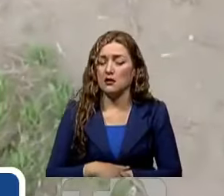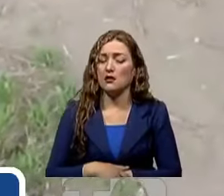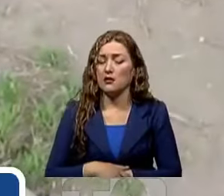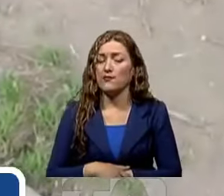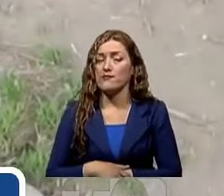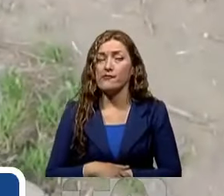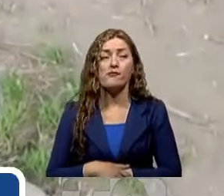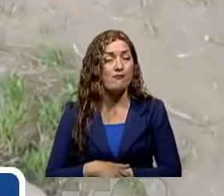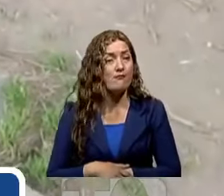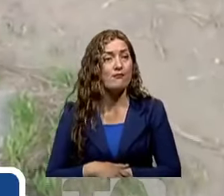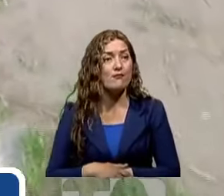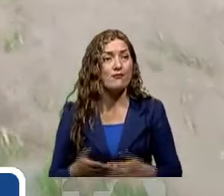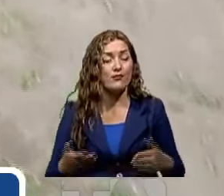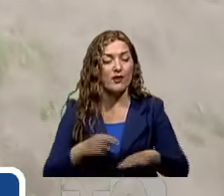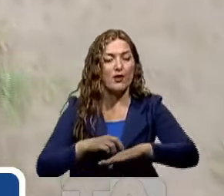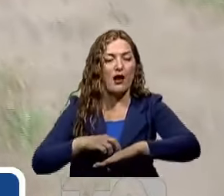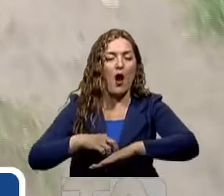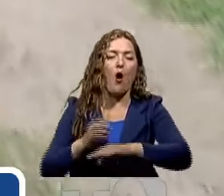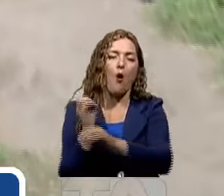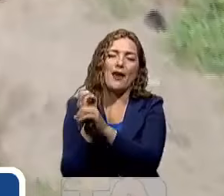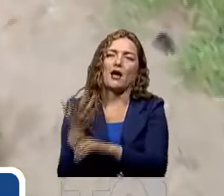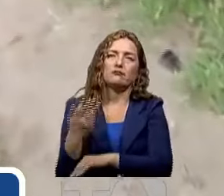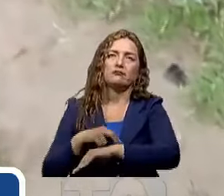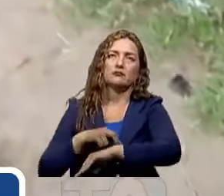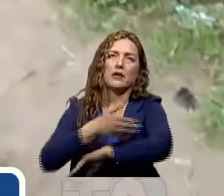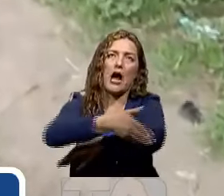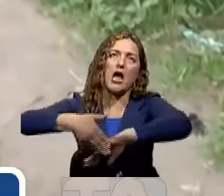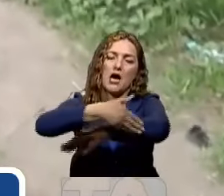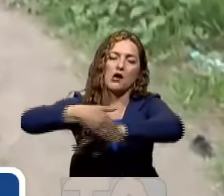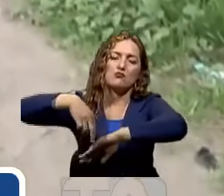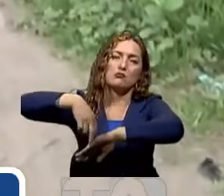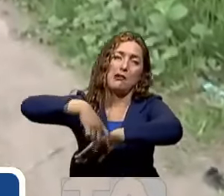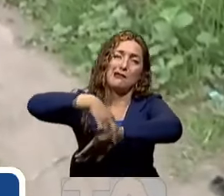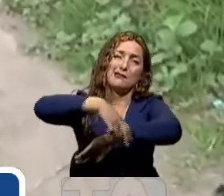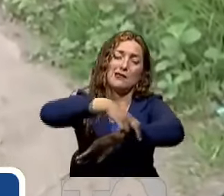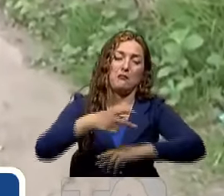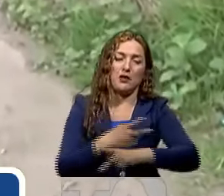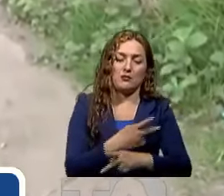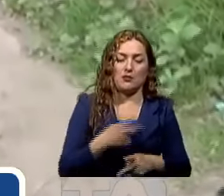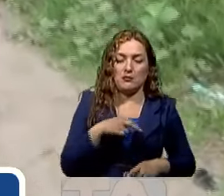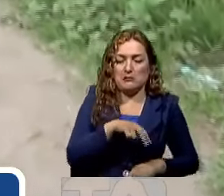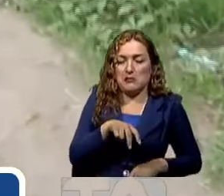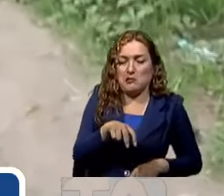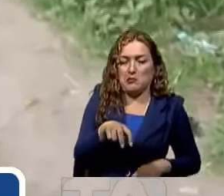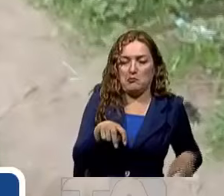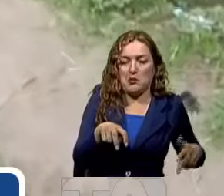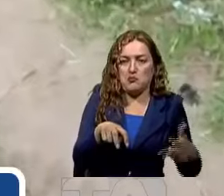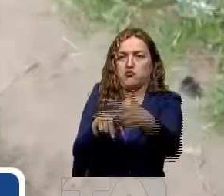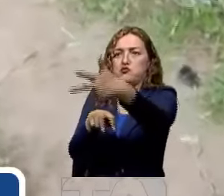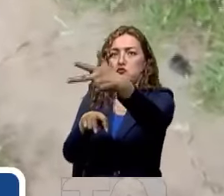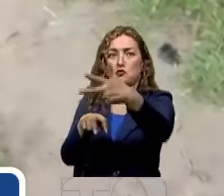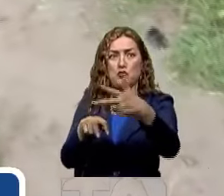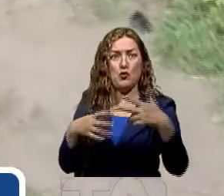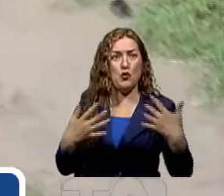personas. Entonces tienen que bajarse obligadamente a la calle a momentos y es peligroso por lo que circulan los vehículos. Usted ve que es